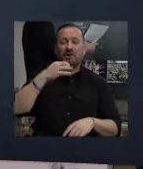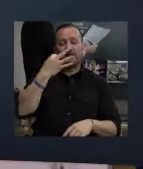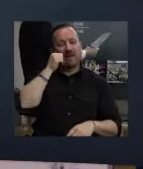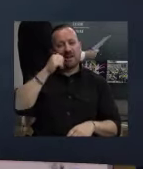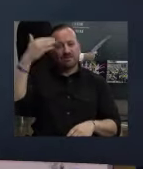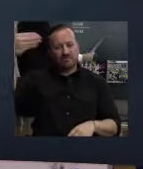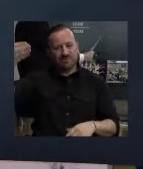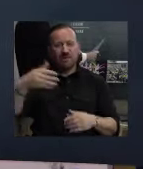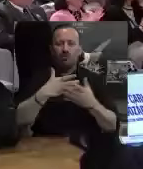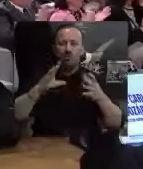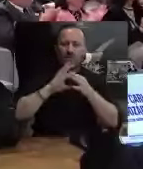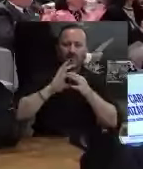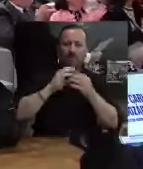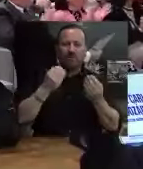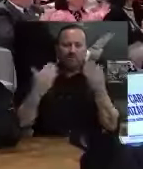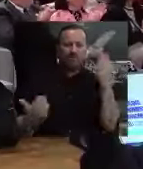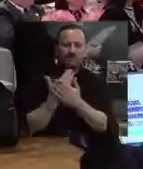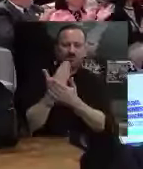días Muchas gracias muy buenos